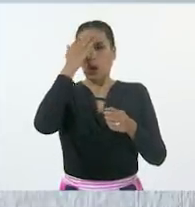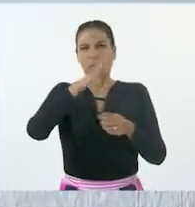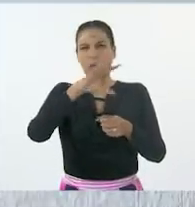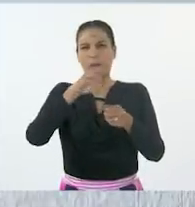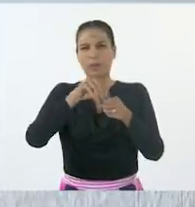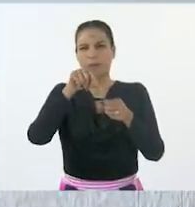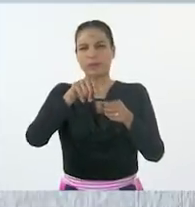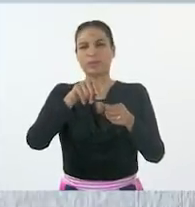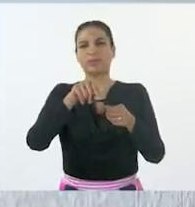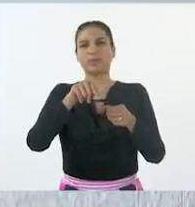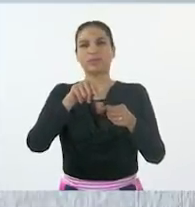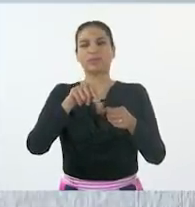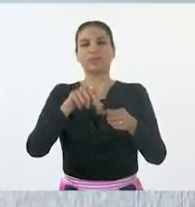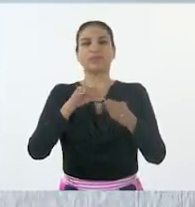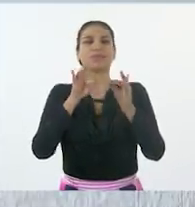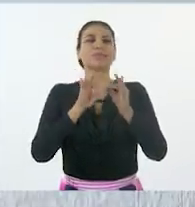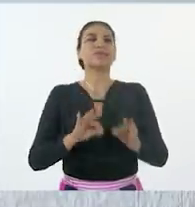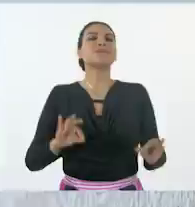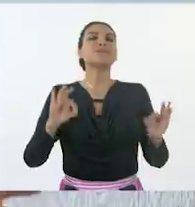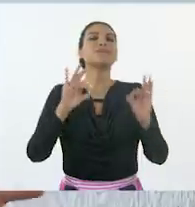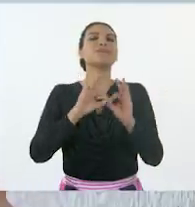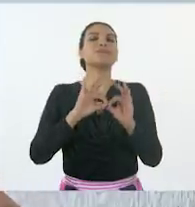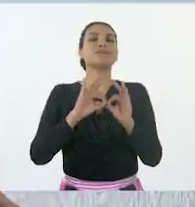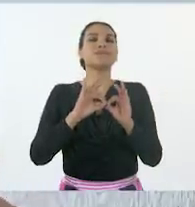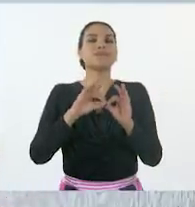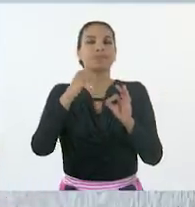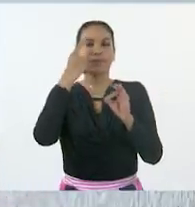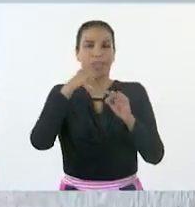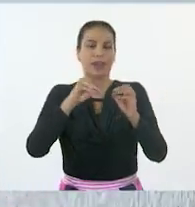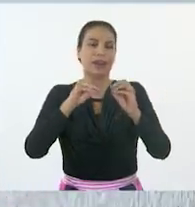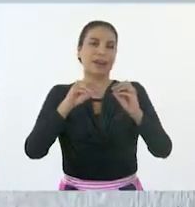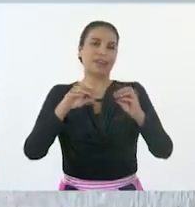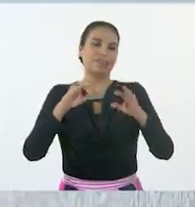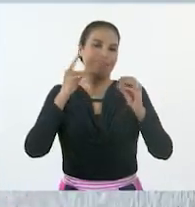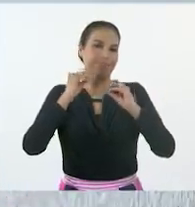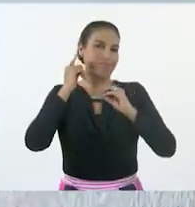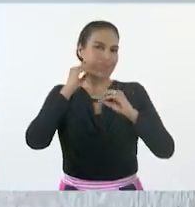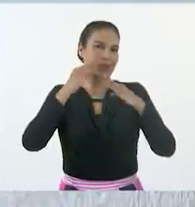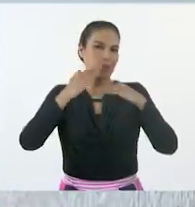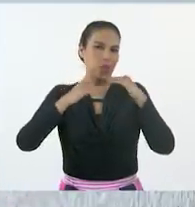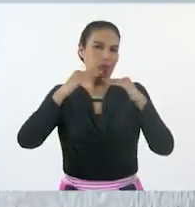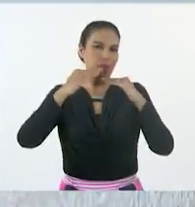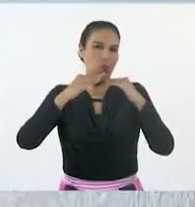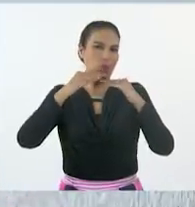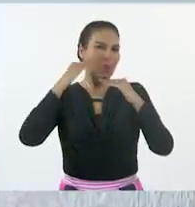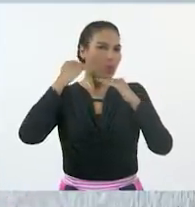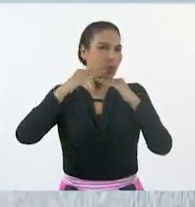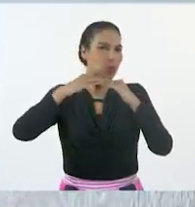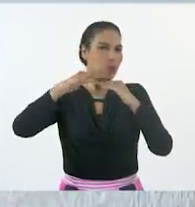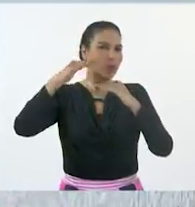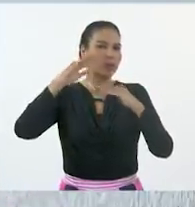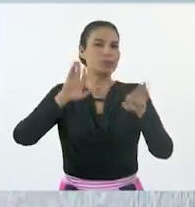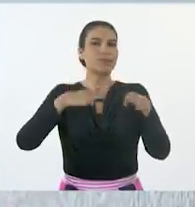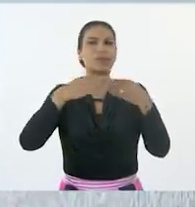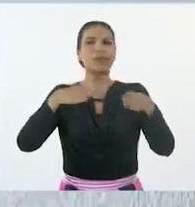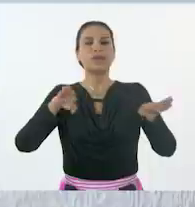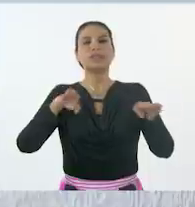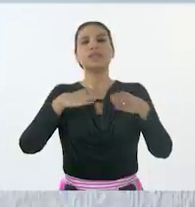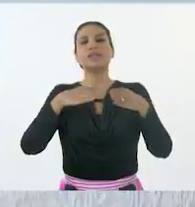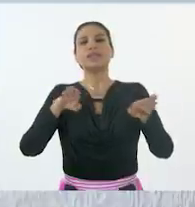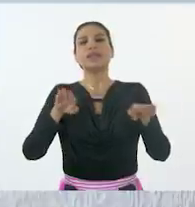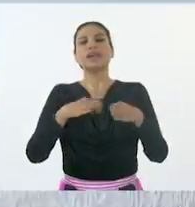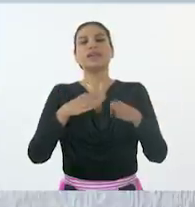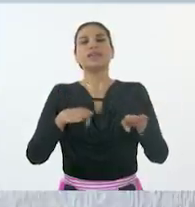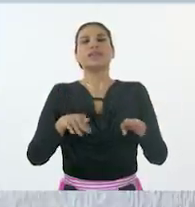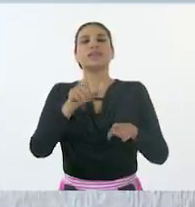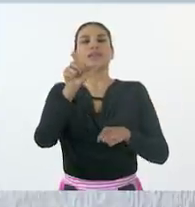son muy importantes para hacer una audición. Por ejemplo, el solo de xilófono por